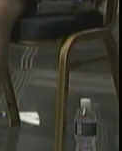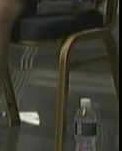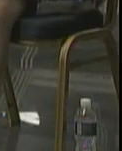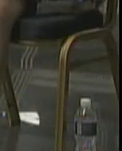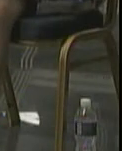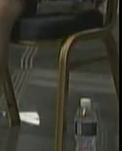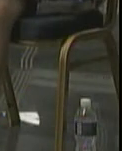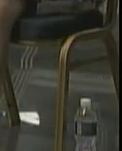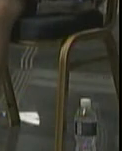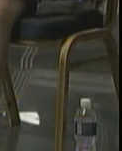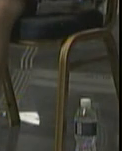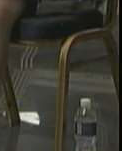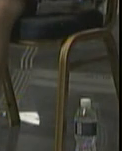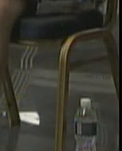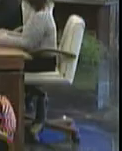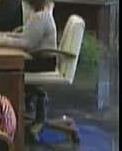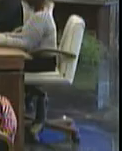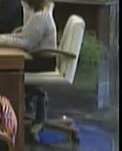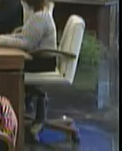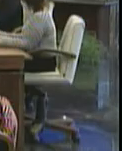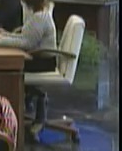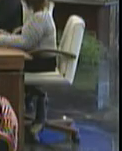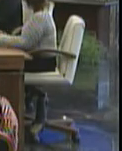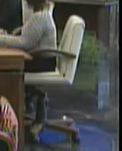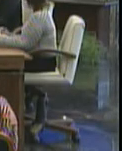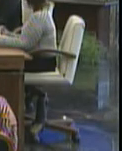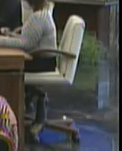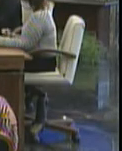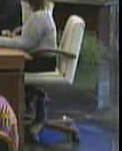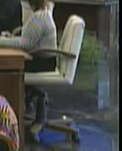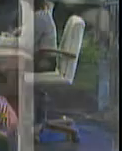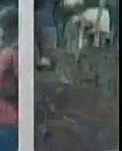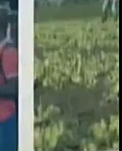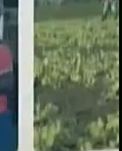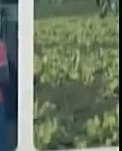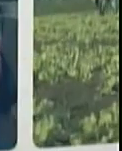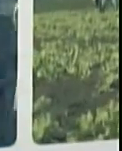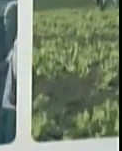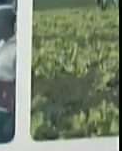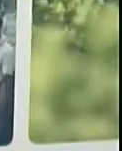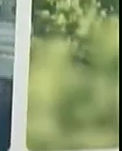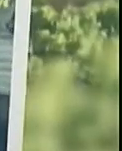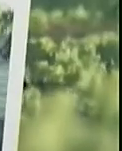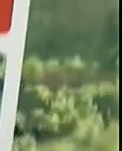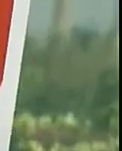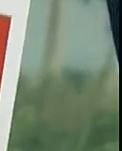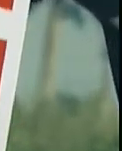no sé de quién tuvo el mareo, hablando vaina y me asombro,